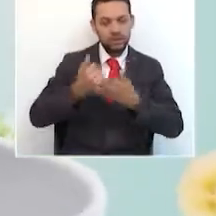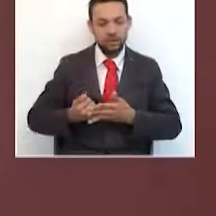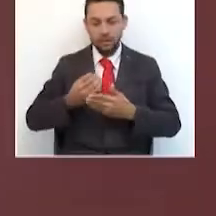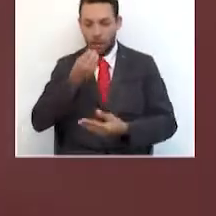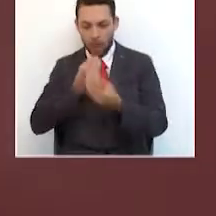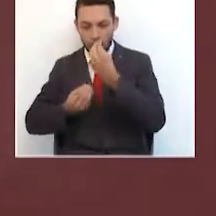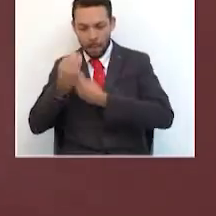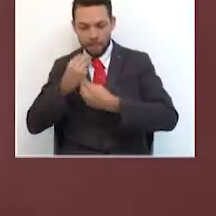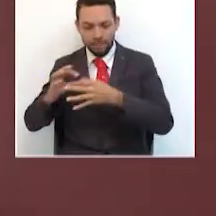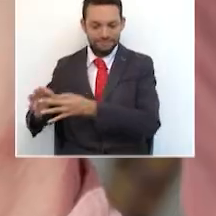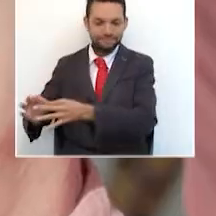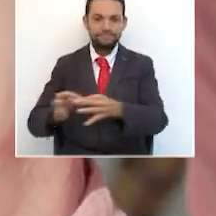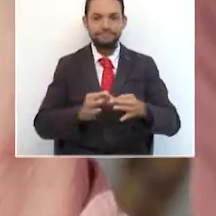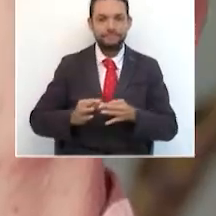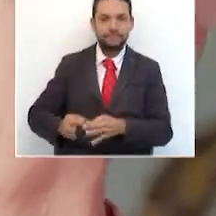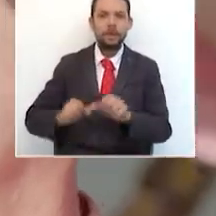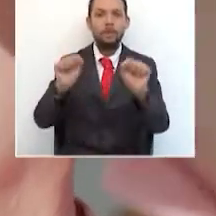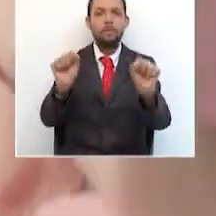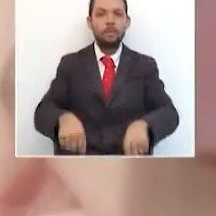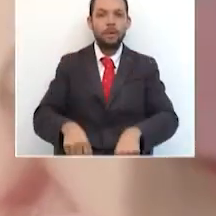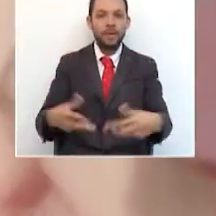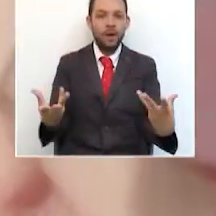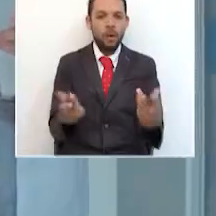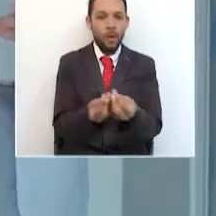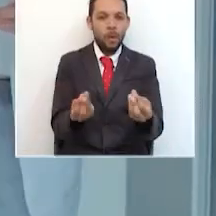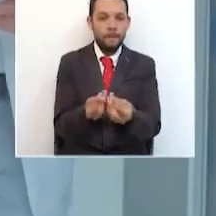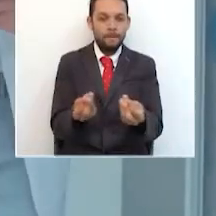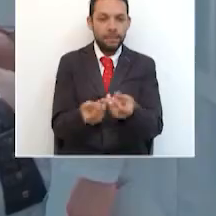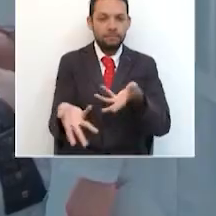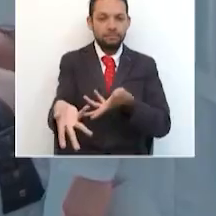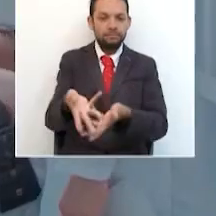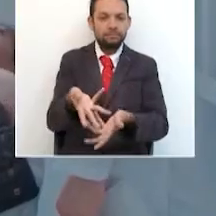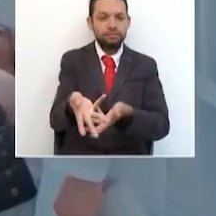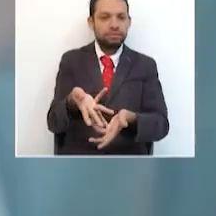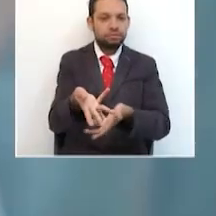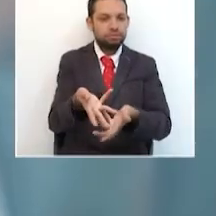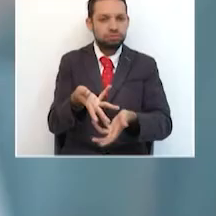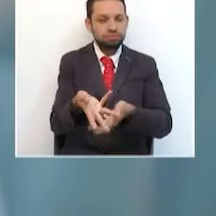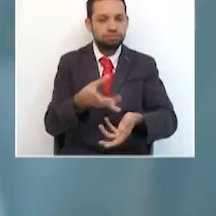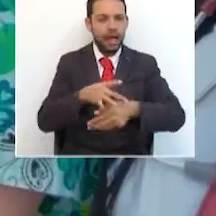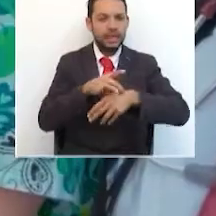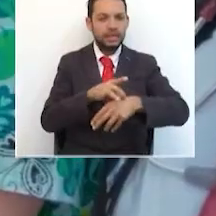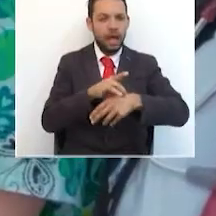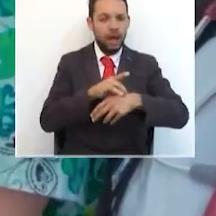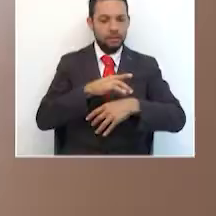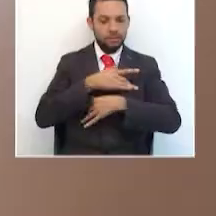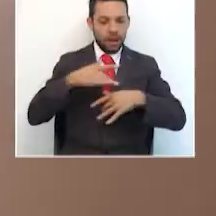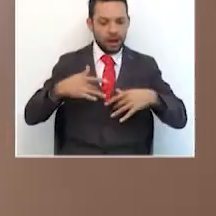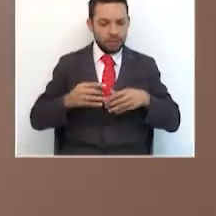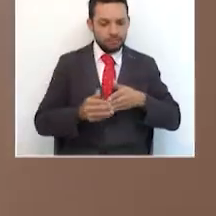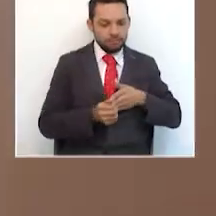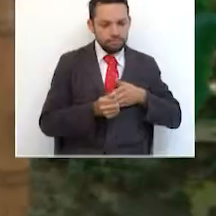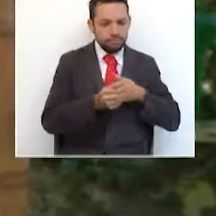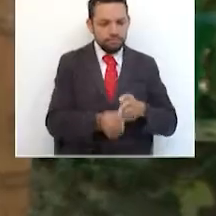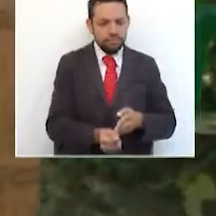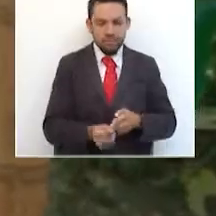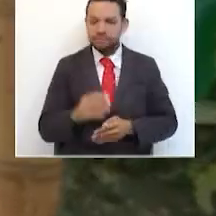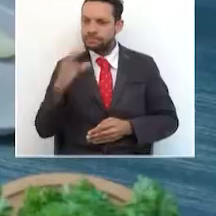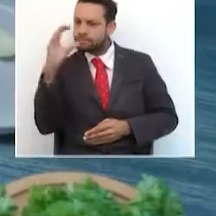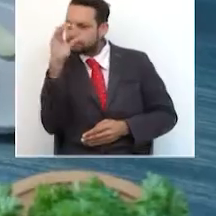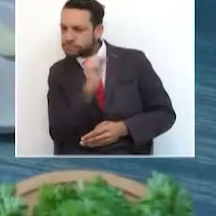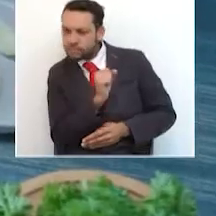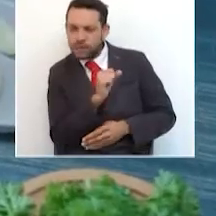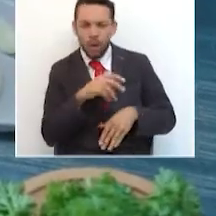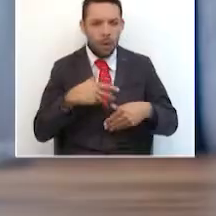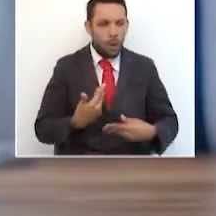alimento". Acompáñanos en este maravilloso viaje alrededor de la medicina hecha en casa, descubriendo ingredientes,